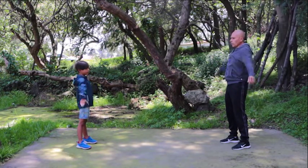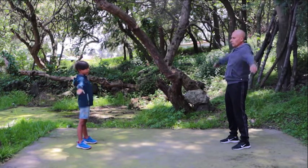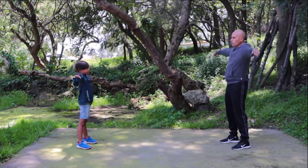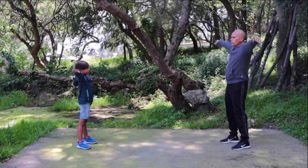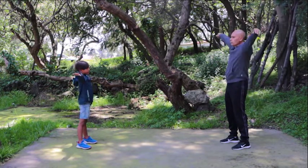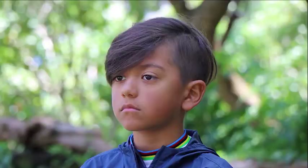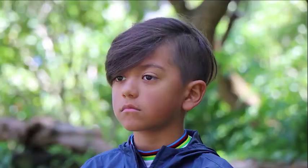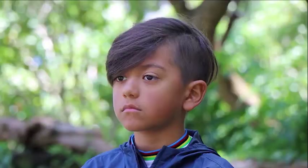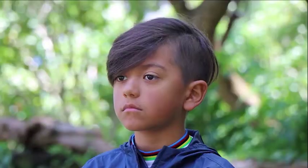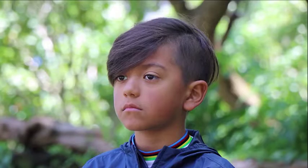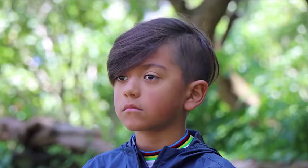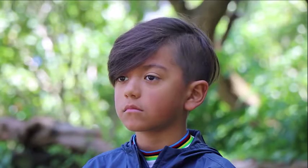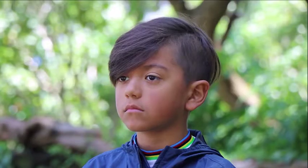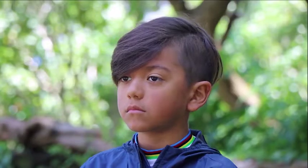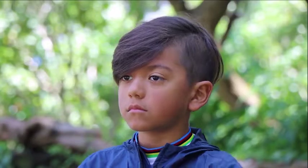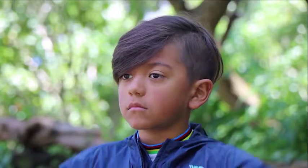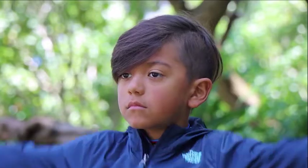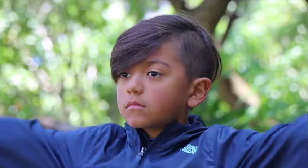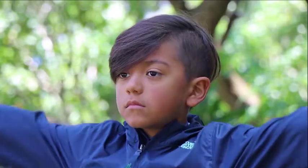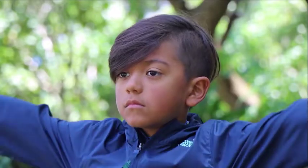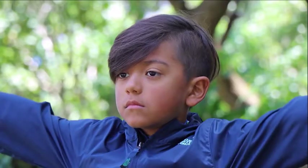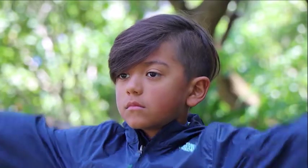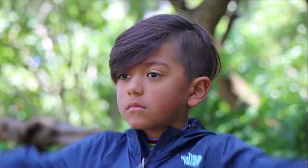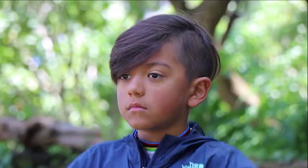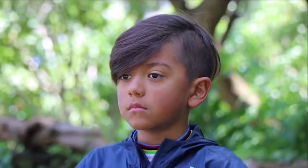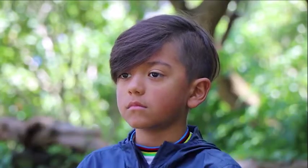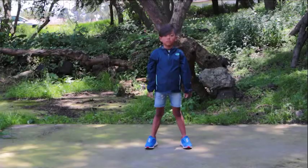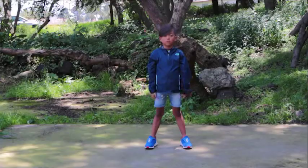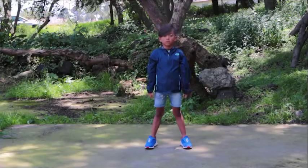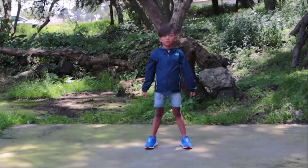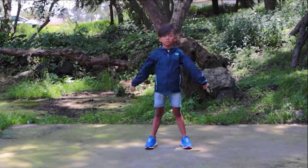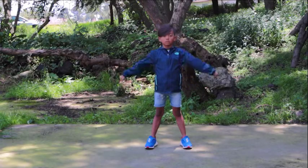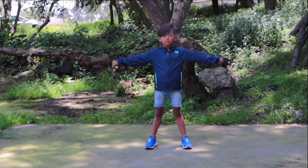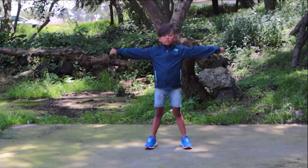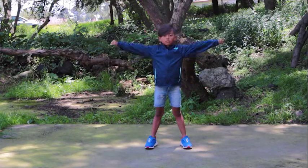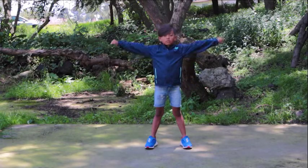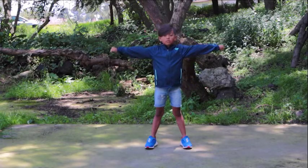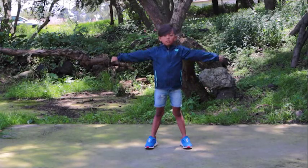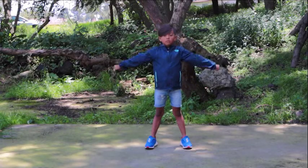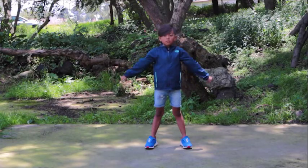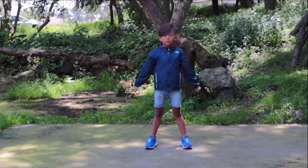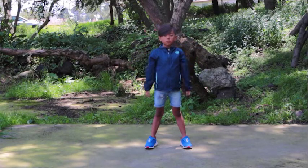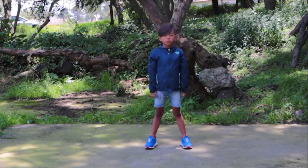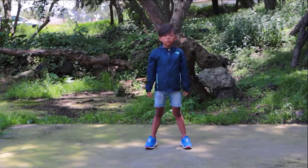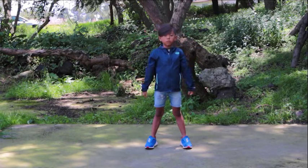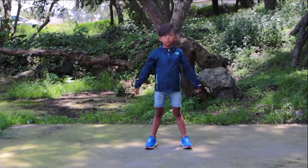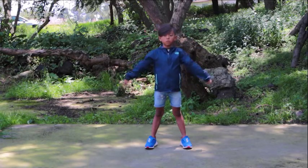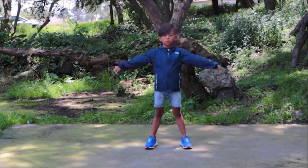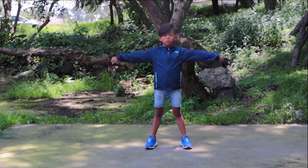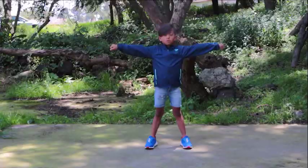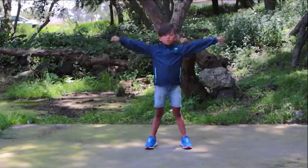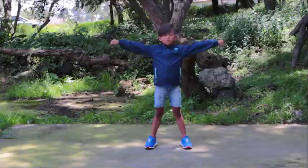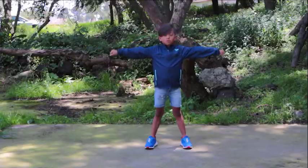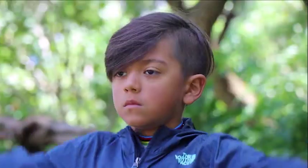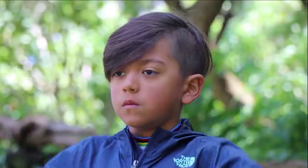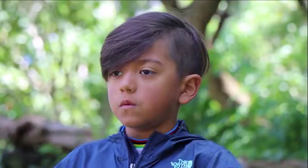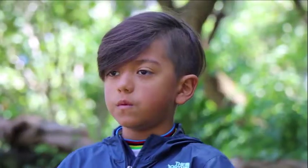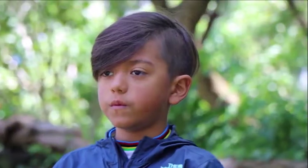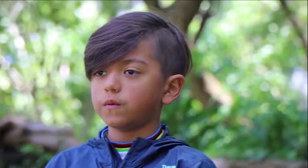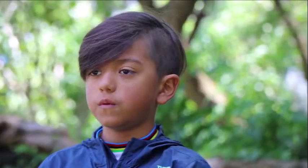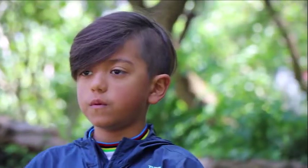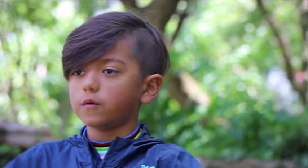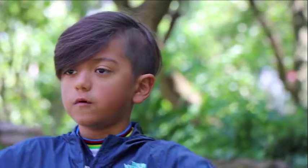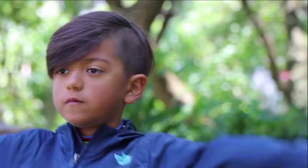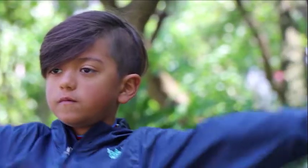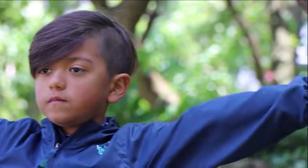Elevamos, bajamos. Abrir nuestros brazos lateralmente. Muy bien, a la altura de los hombros. Bien, exactamente ahí.